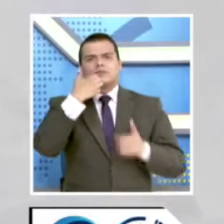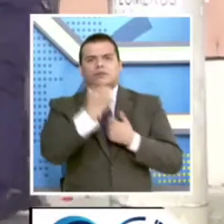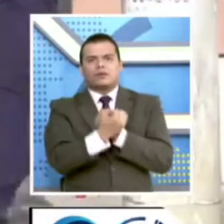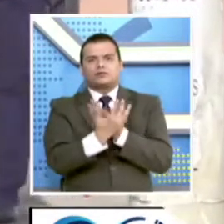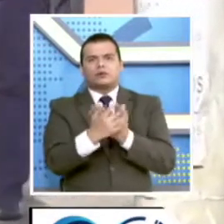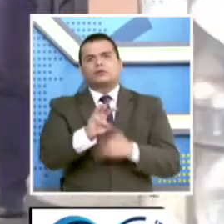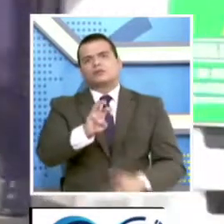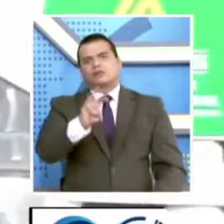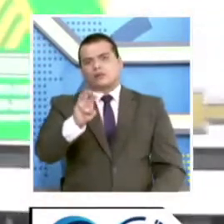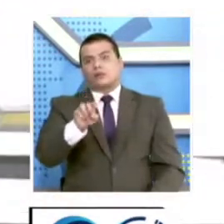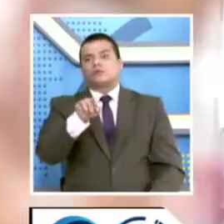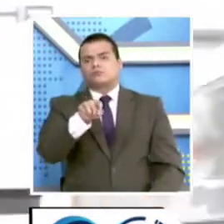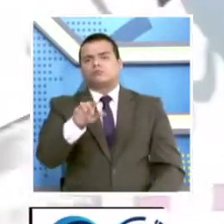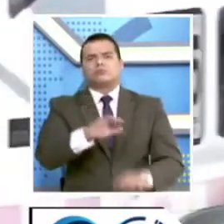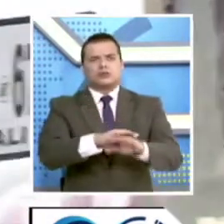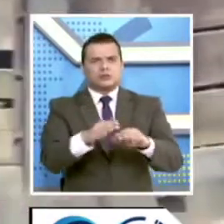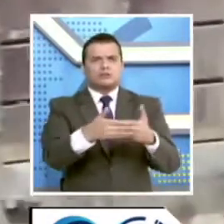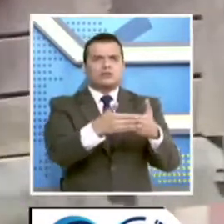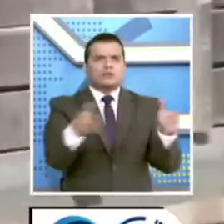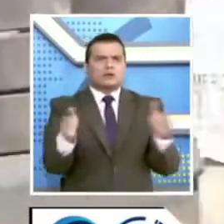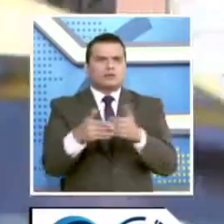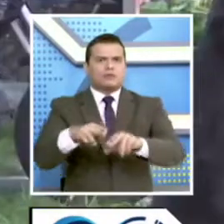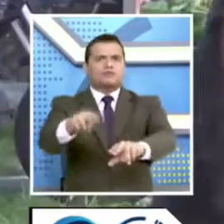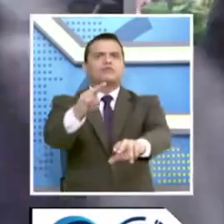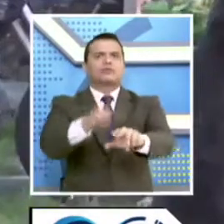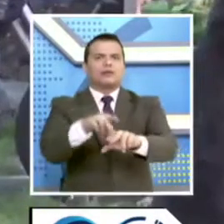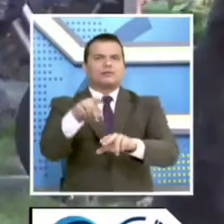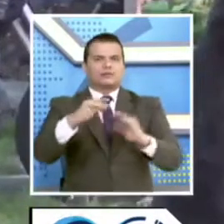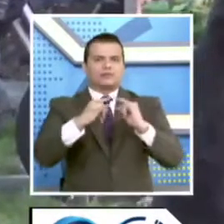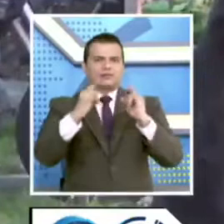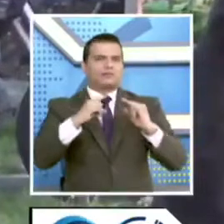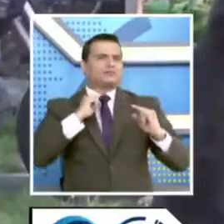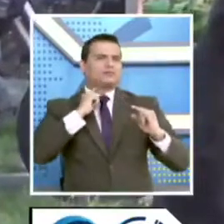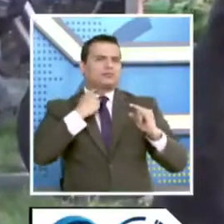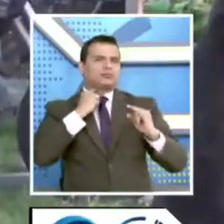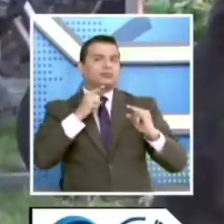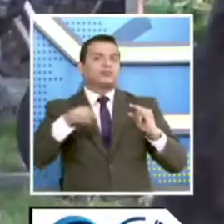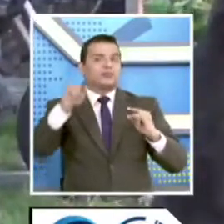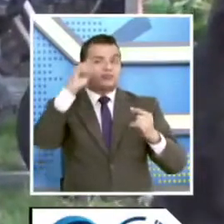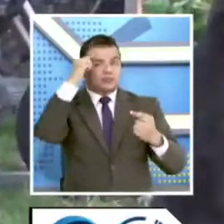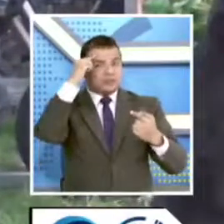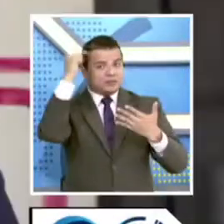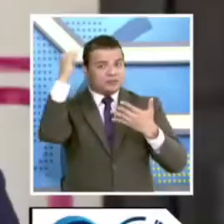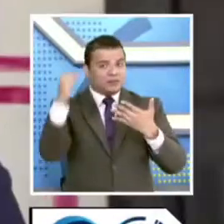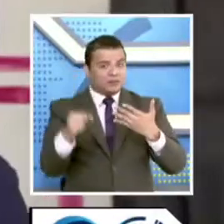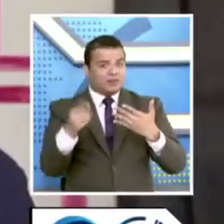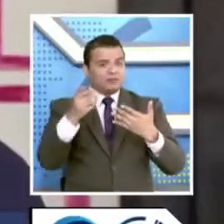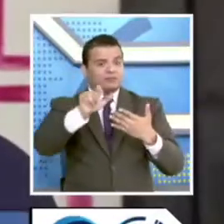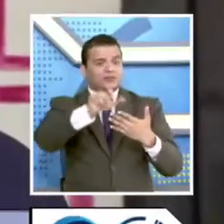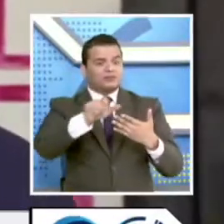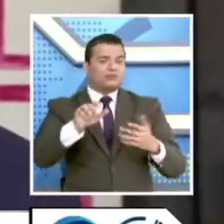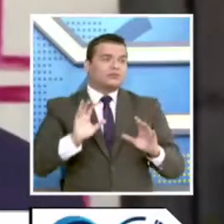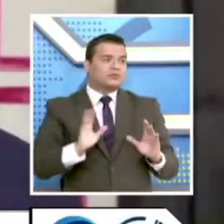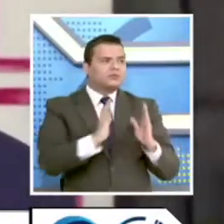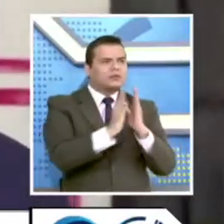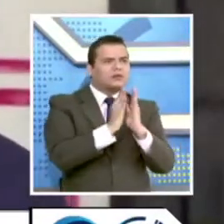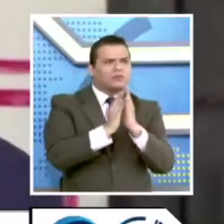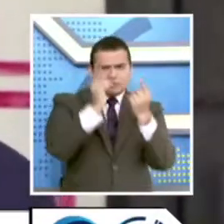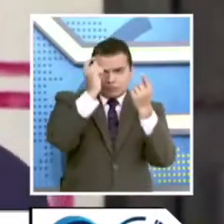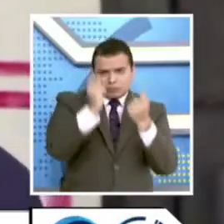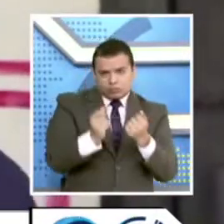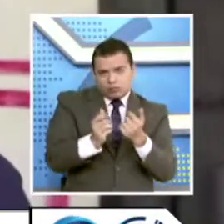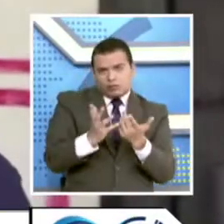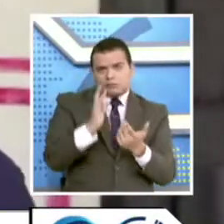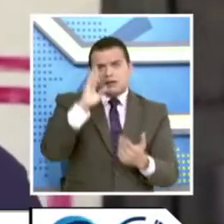esta zona, donde funciona la plaza de mercado. Las posiciones sobre este virus son encontradas. Yo me imagino que las cifras que están dando son